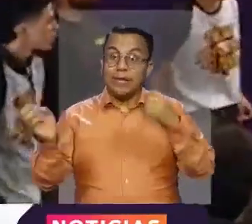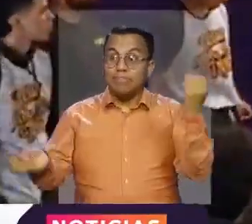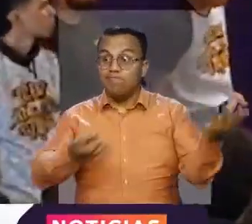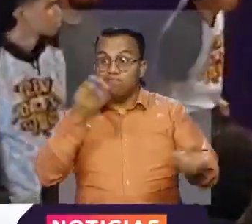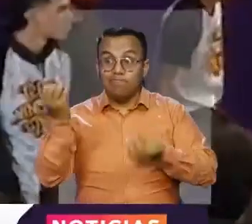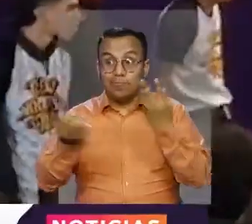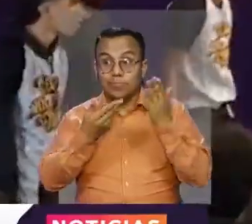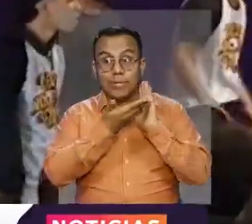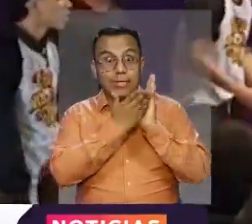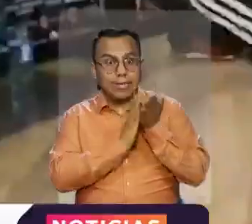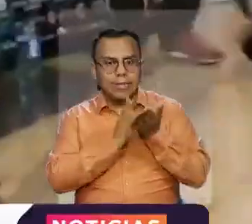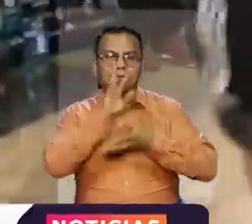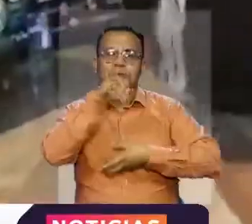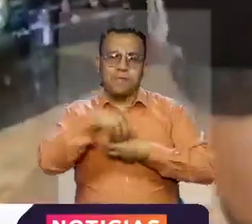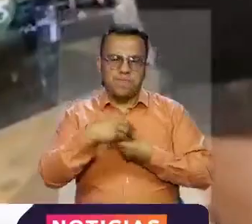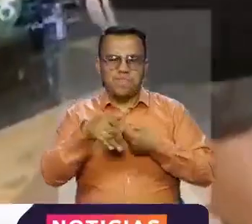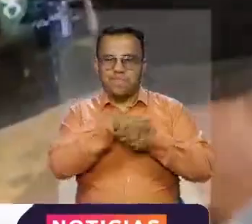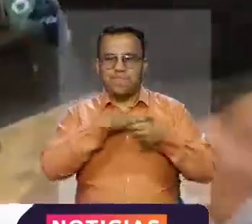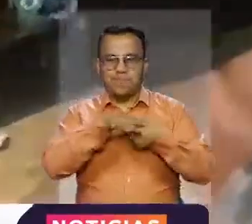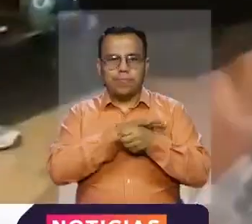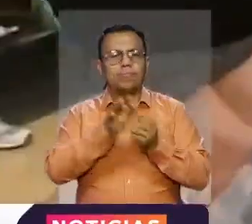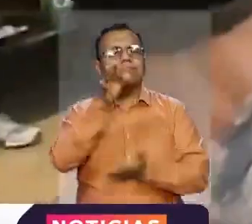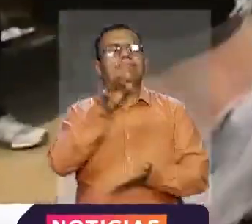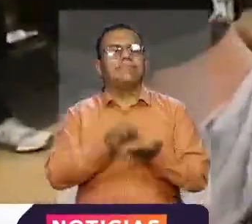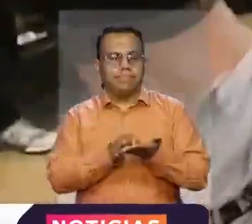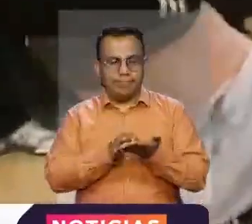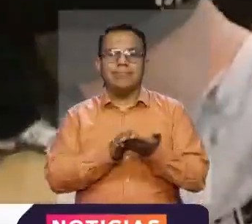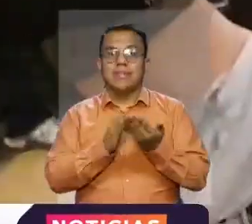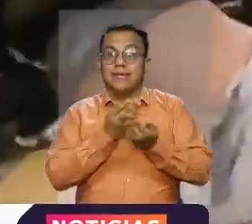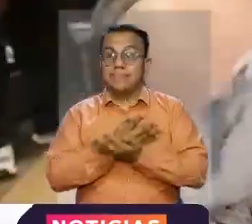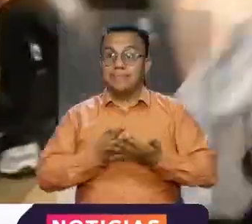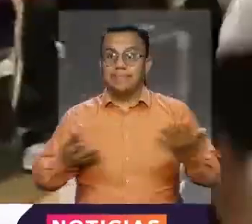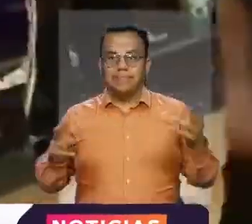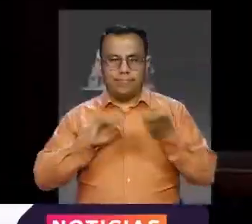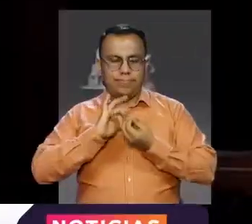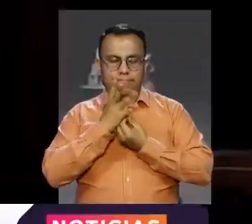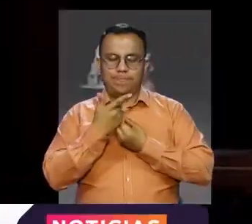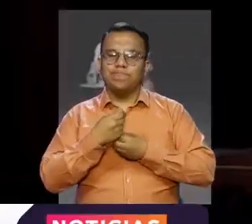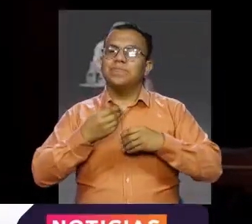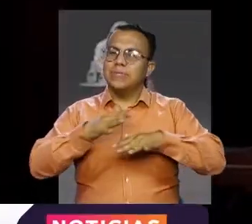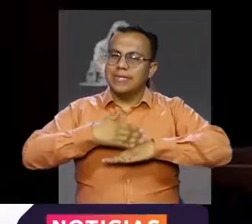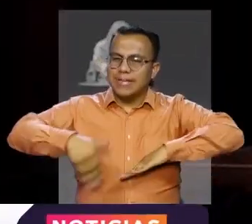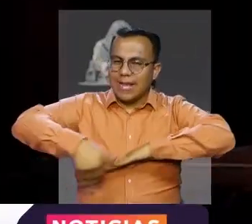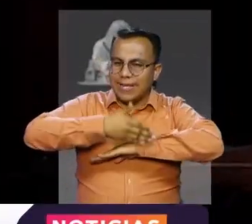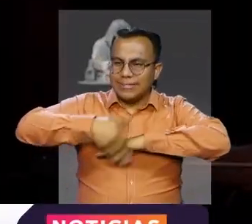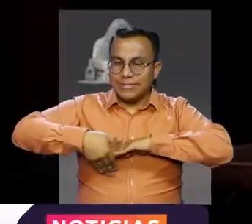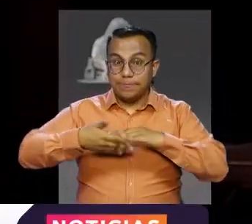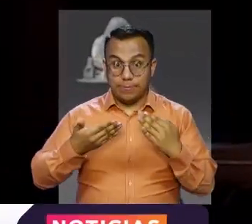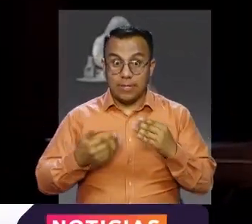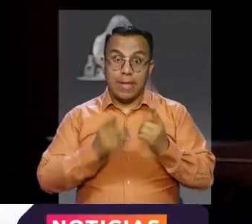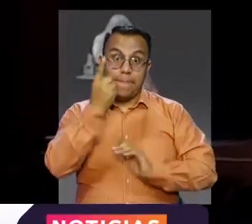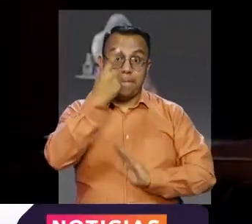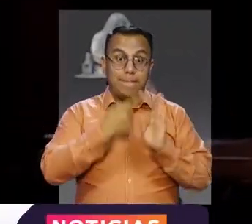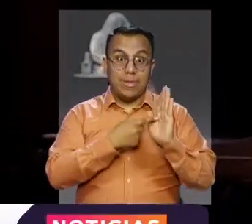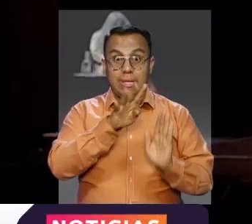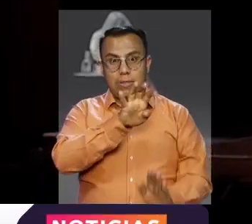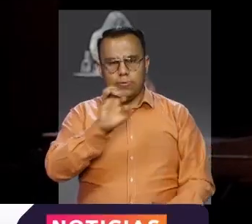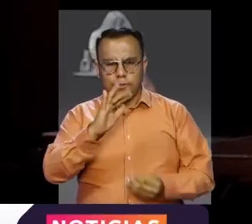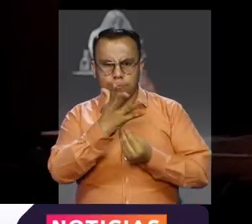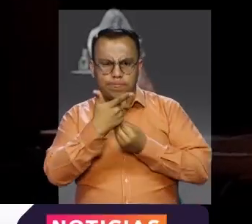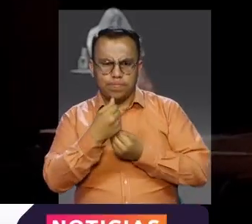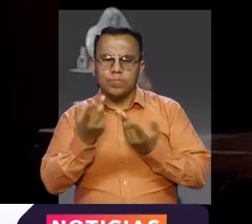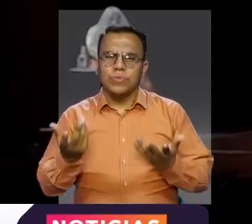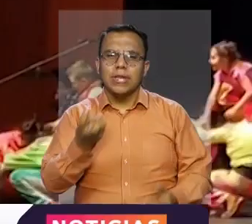literatura que estará presente en los barrios de la capital y además con una gran oferta de arte popular y callejero. 1.900 artistas y